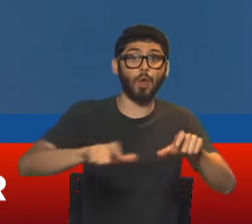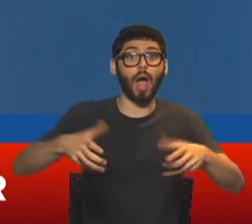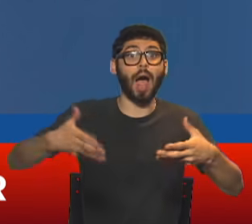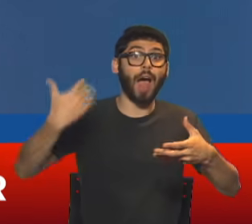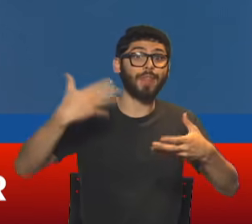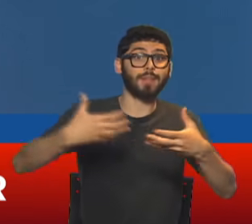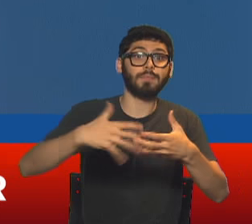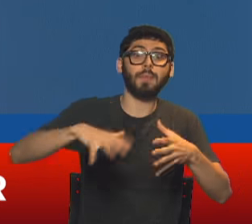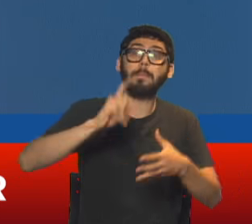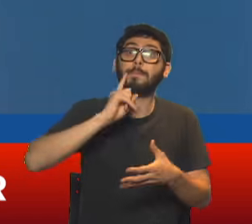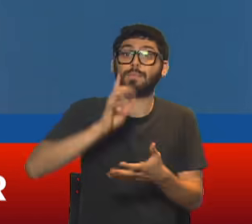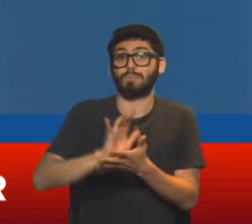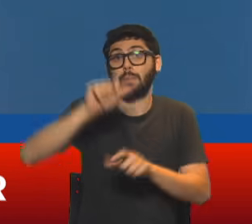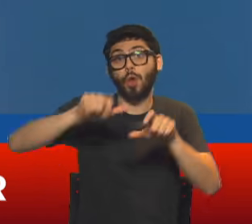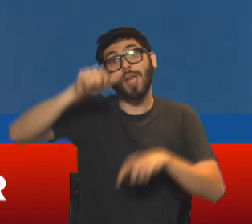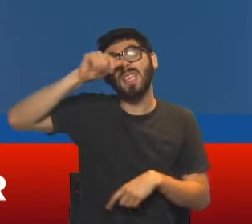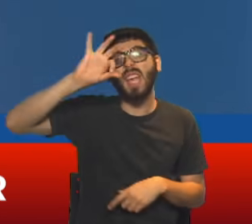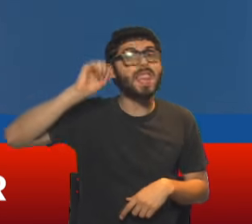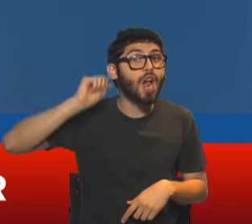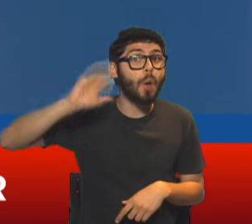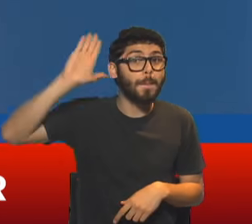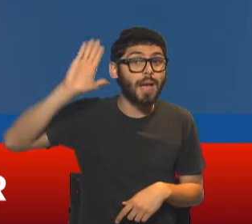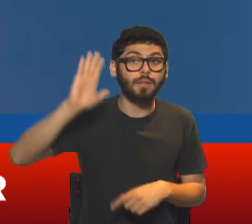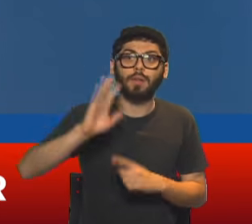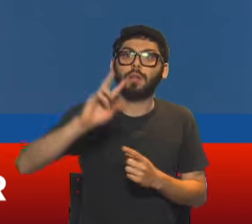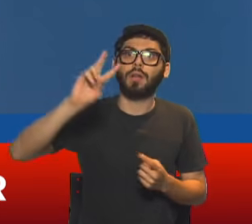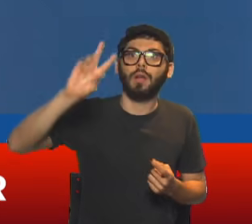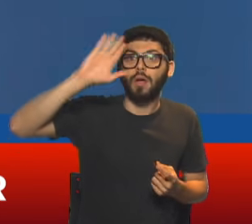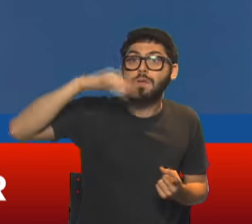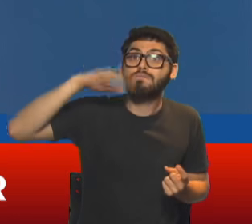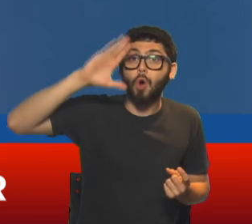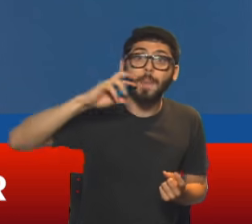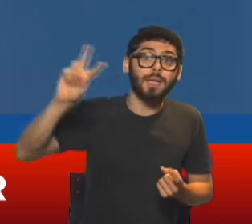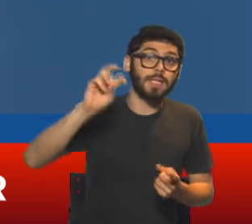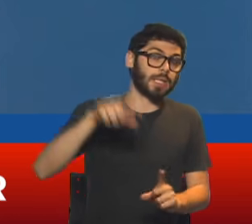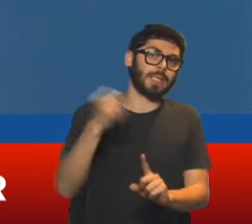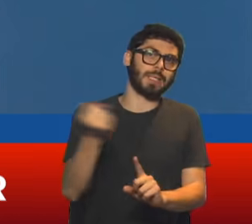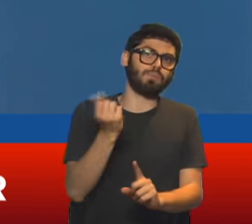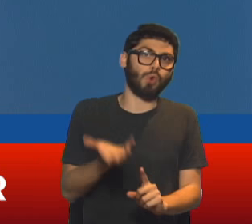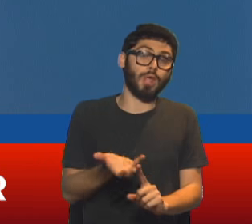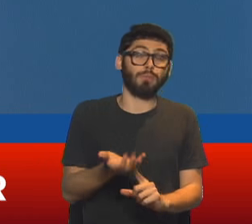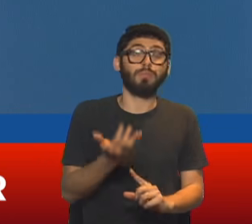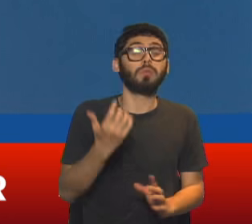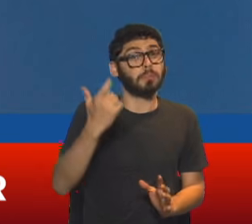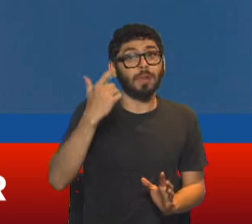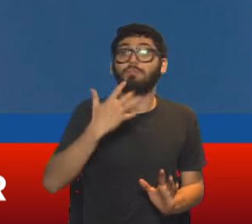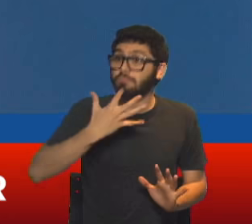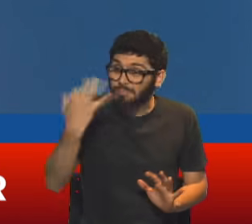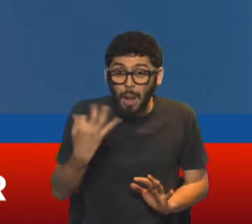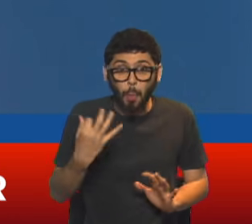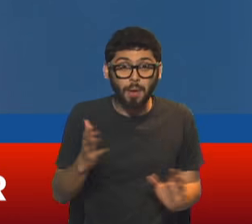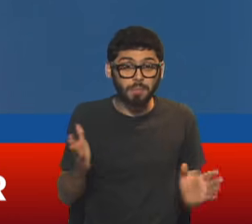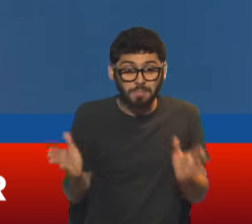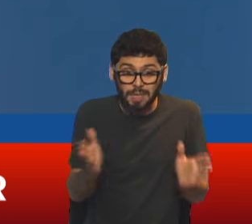en este caso mayores de 60 años poder tener un ingreso porque la verdad es que todo el tiempo que vivimos esta